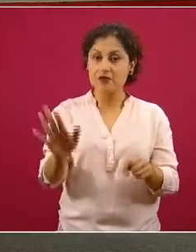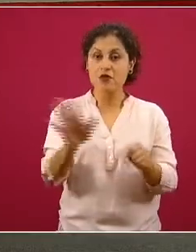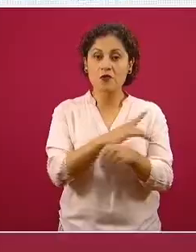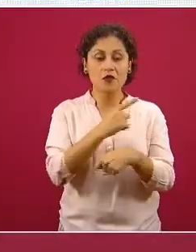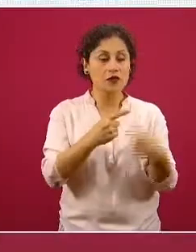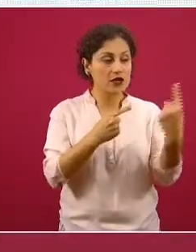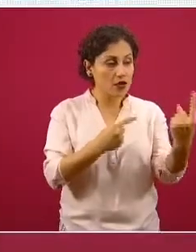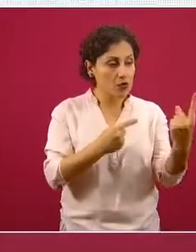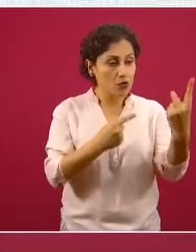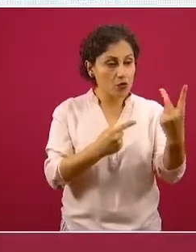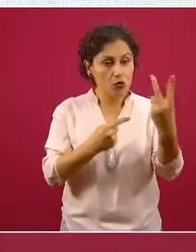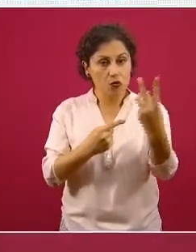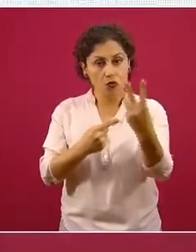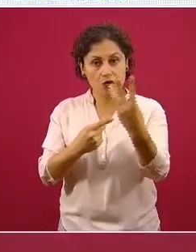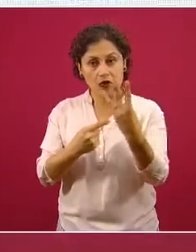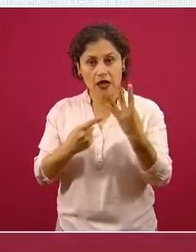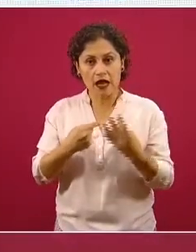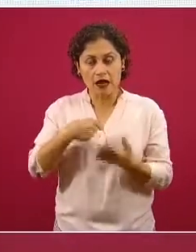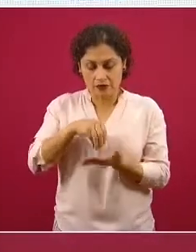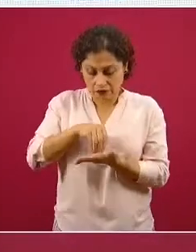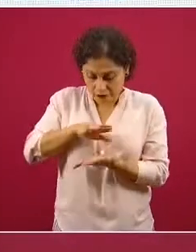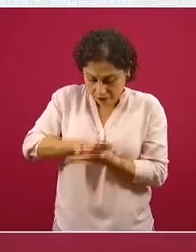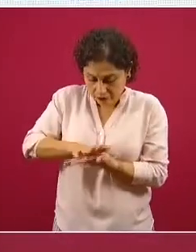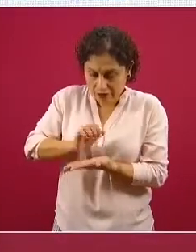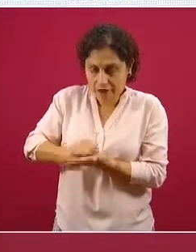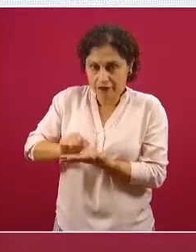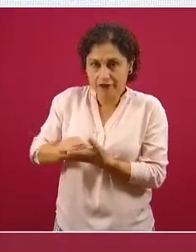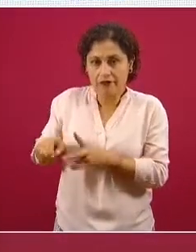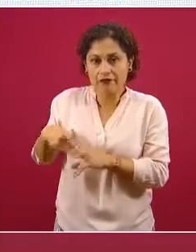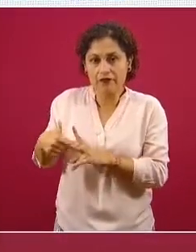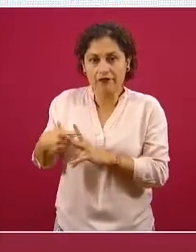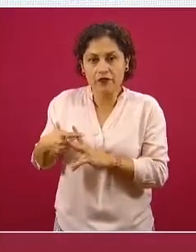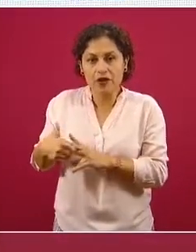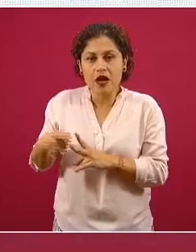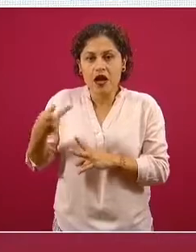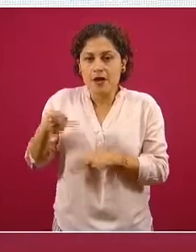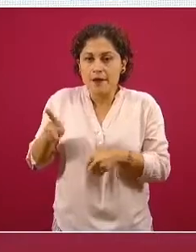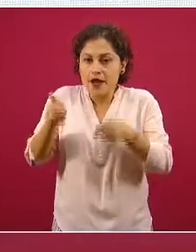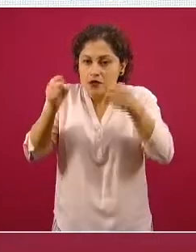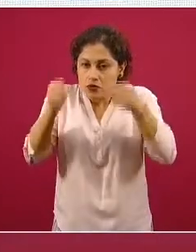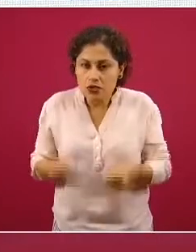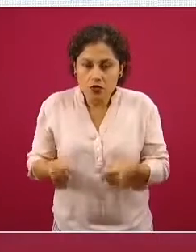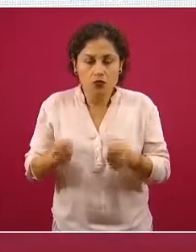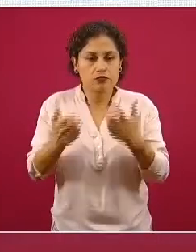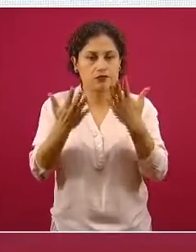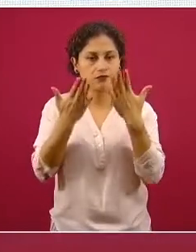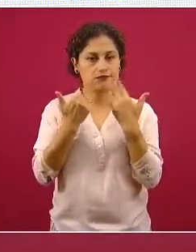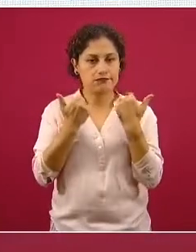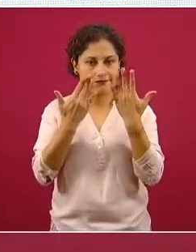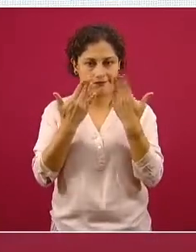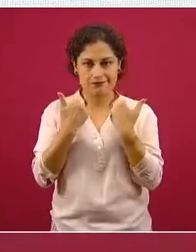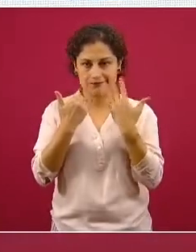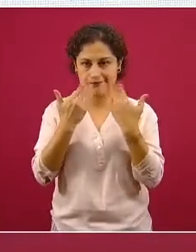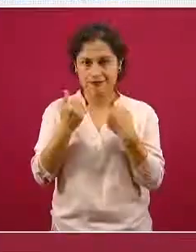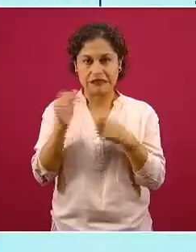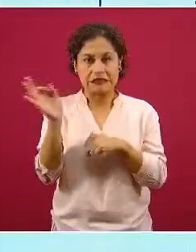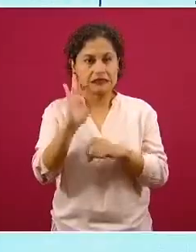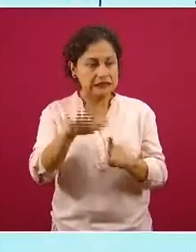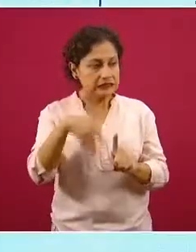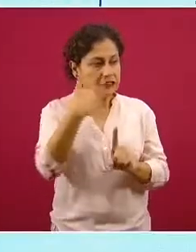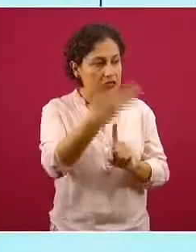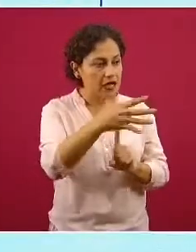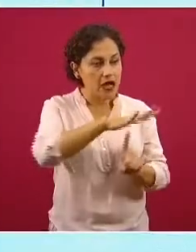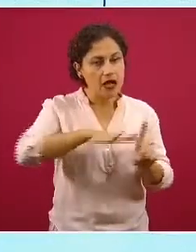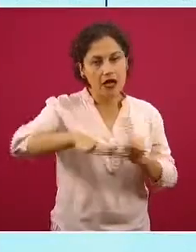va a representar una proporción menor al 100% de los casos existentes. Y por